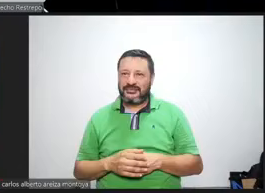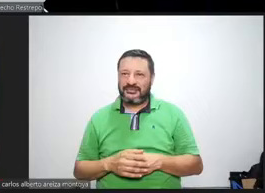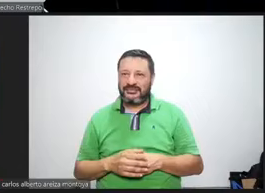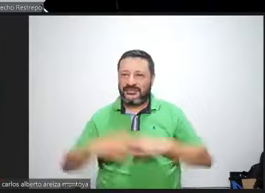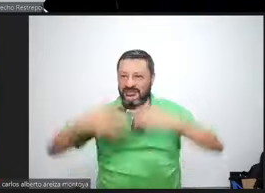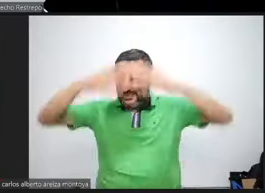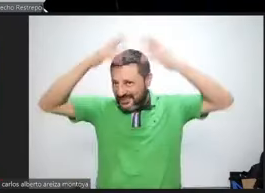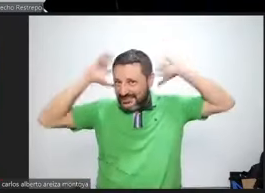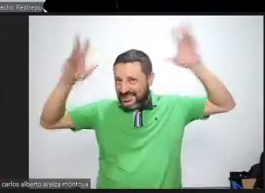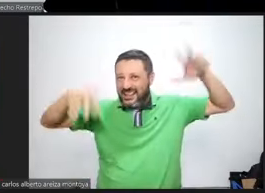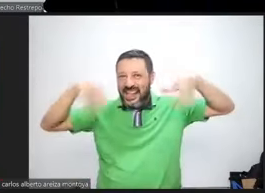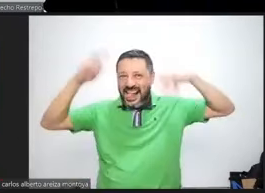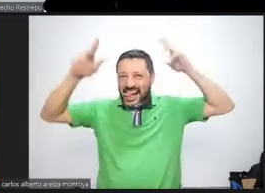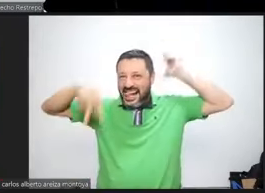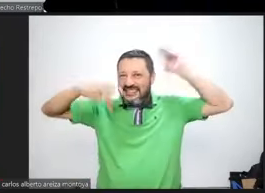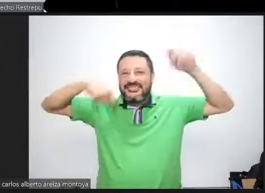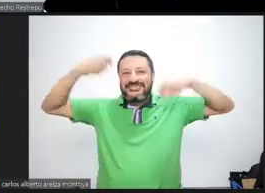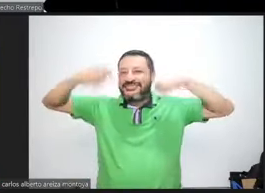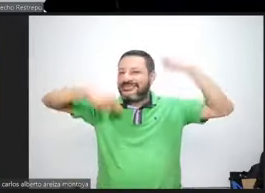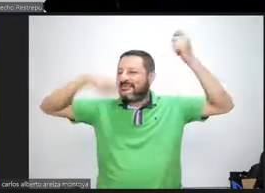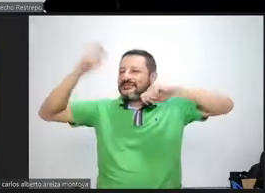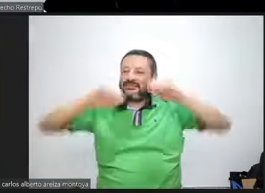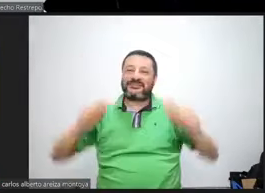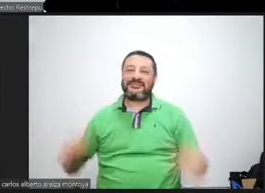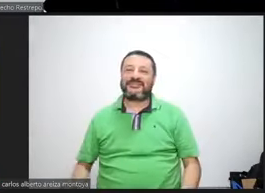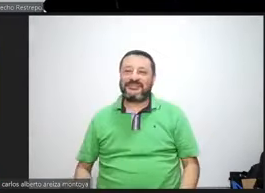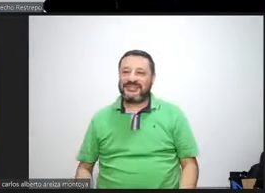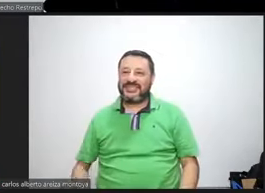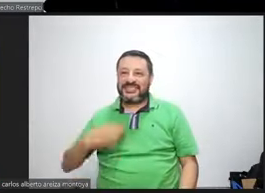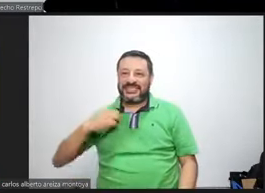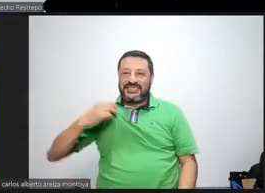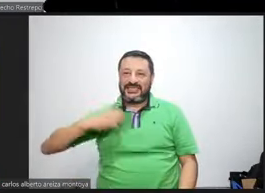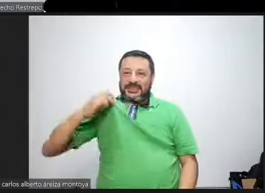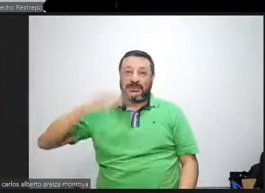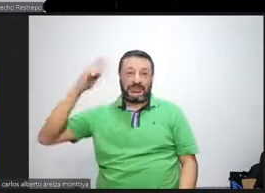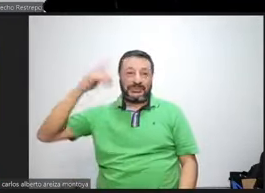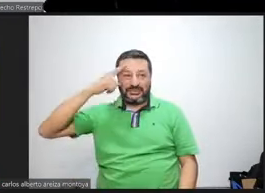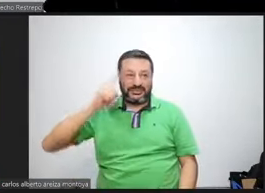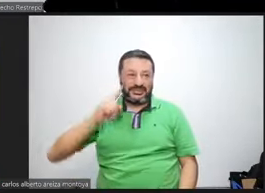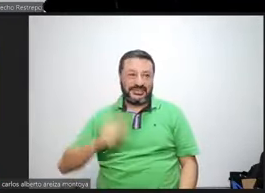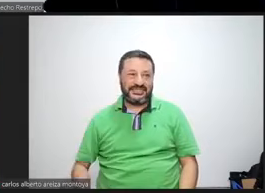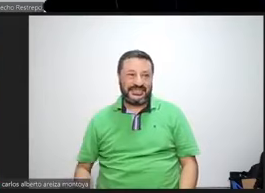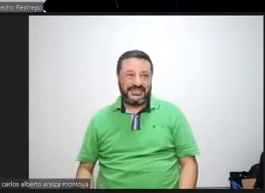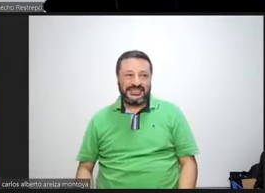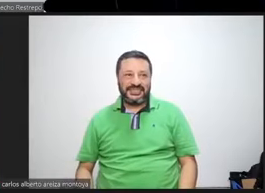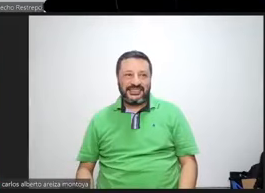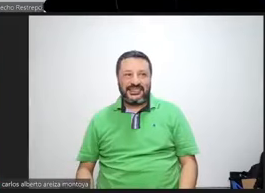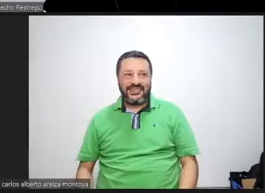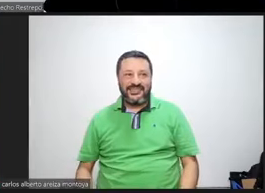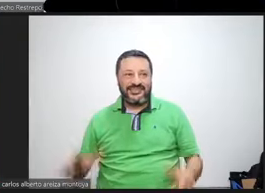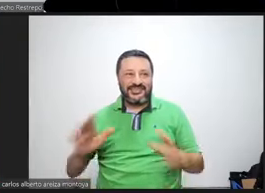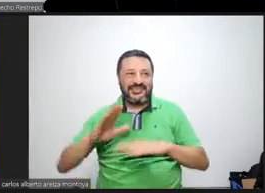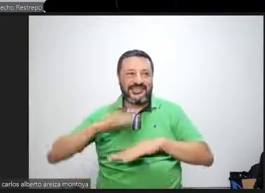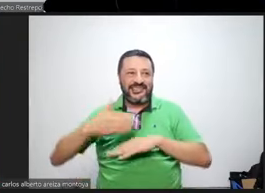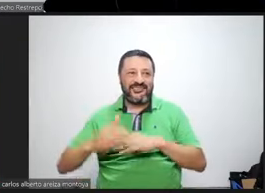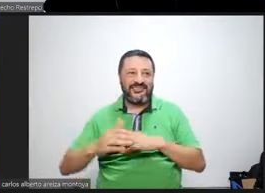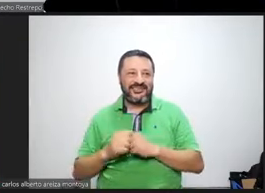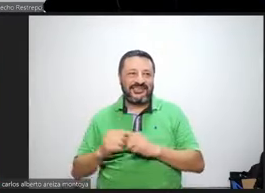despeinadas, son sin maquillaje, son sudando, bueno, una cosa horrible. No les combina la licra, una cosa horrible. Pero cuando van a